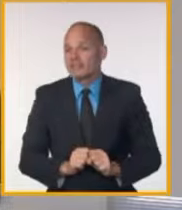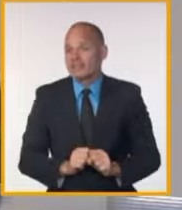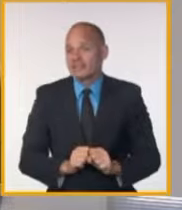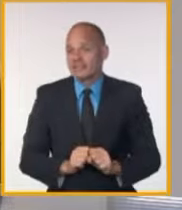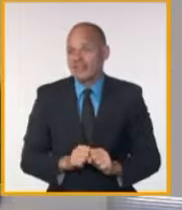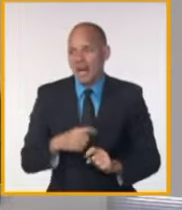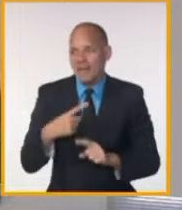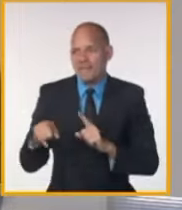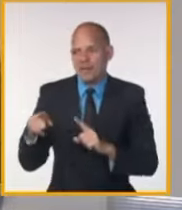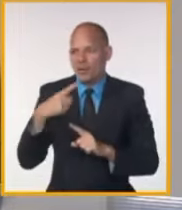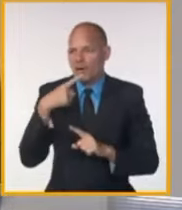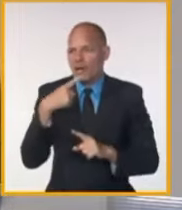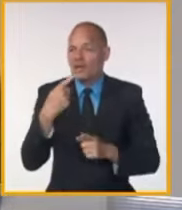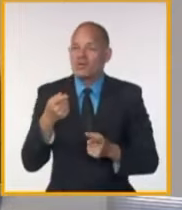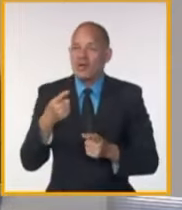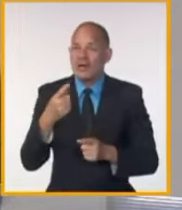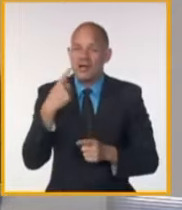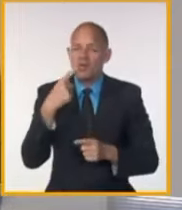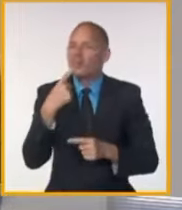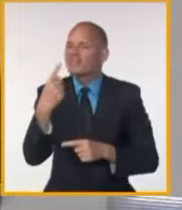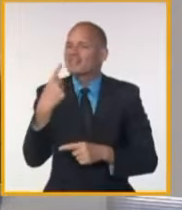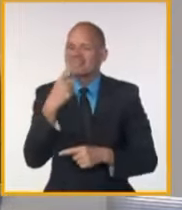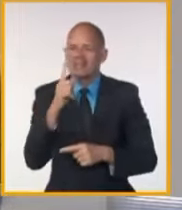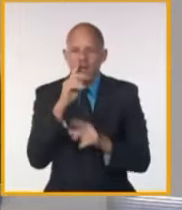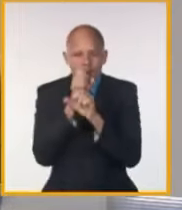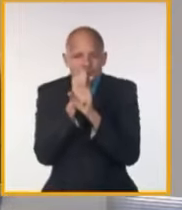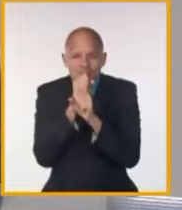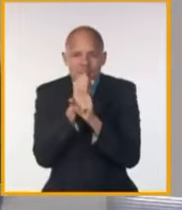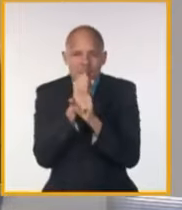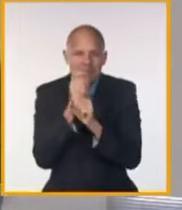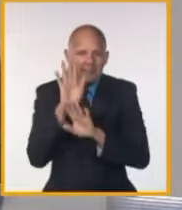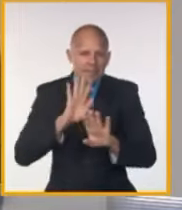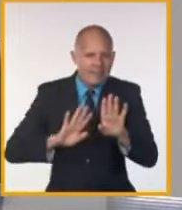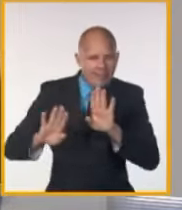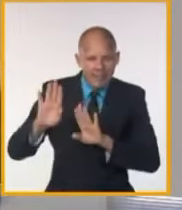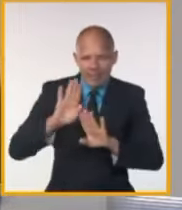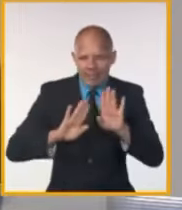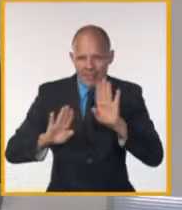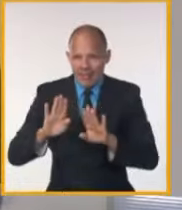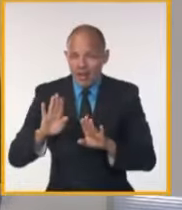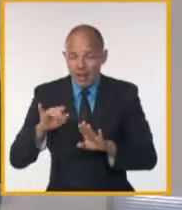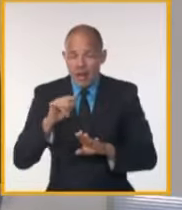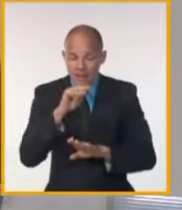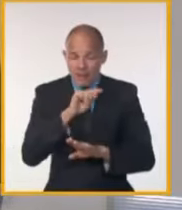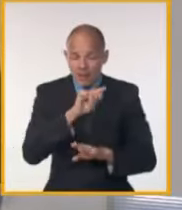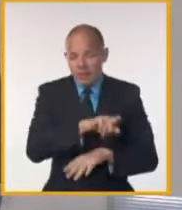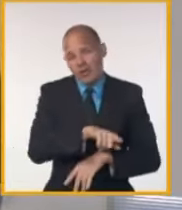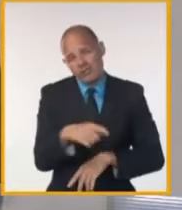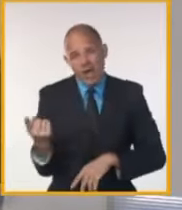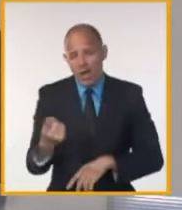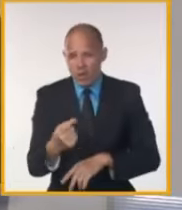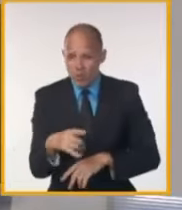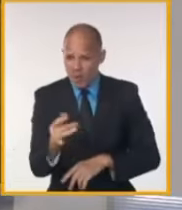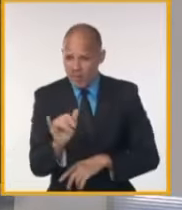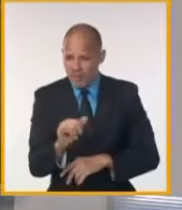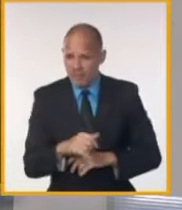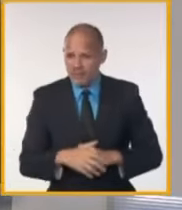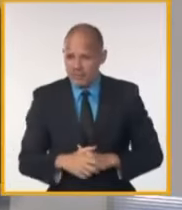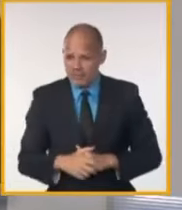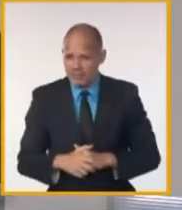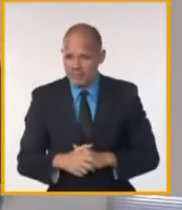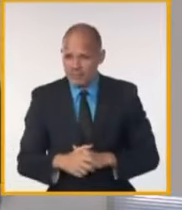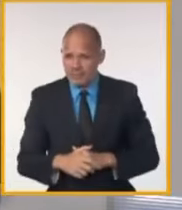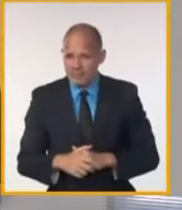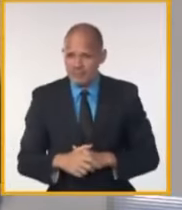falta de transparencia informativa que hay en torno a Las bajas o a los daños que está percibiendo Israel en la guerra